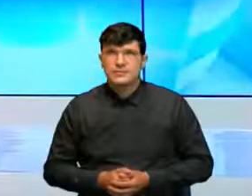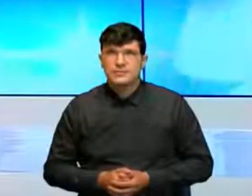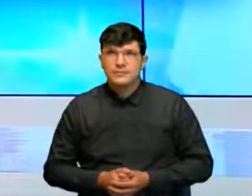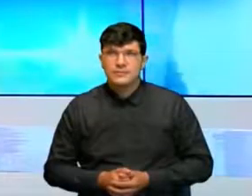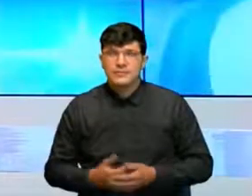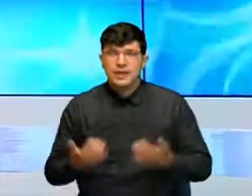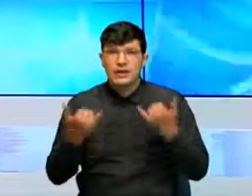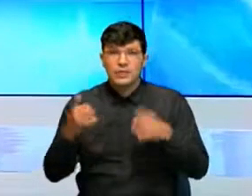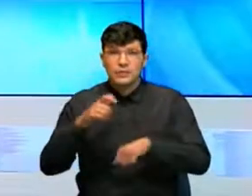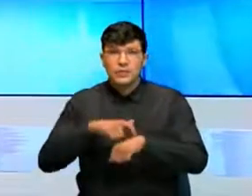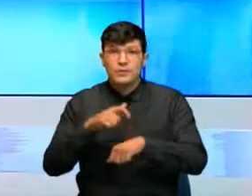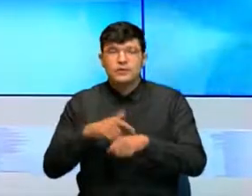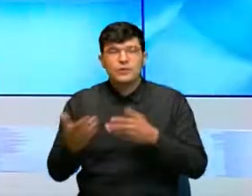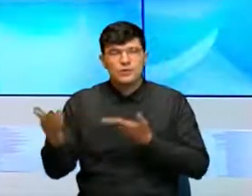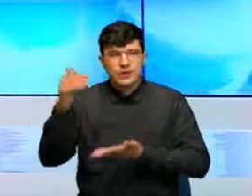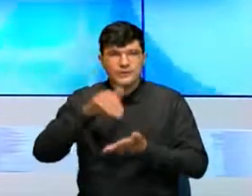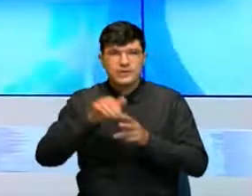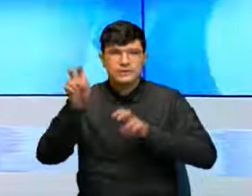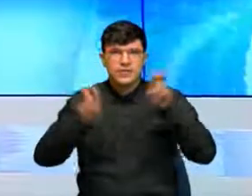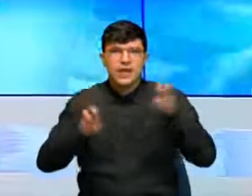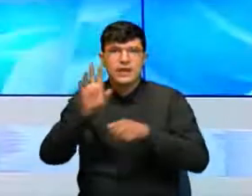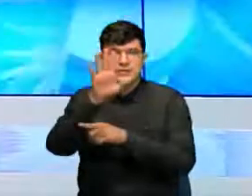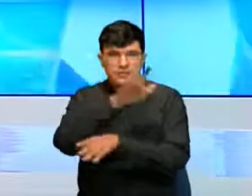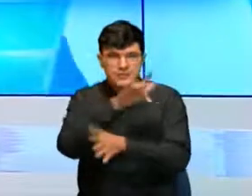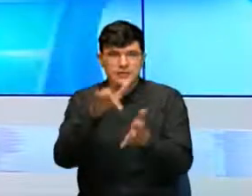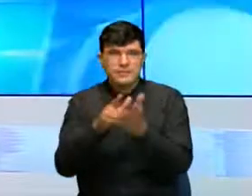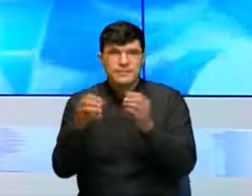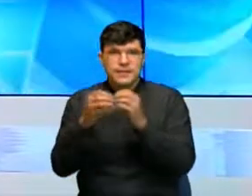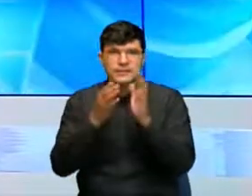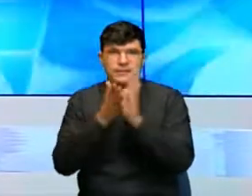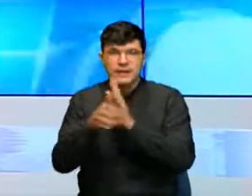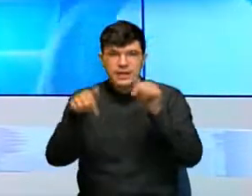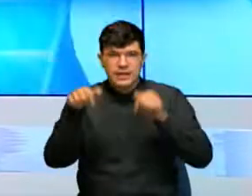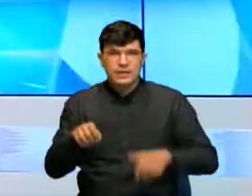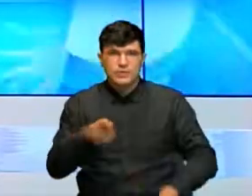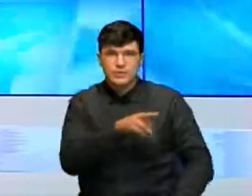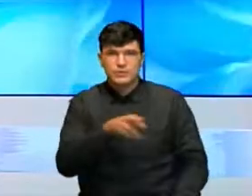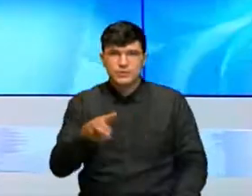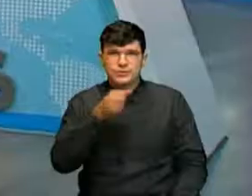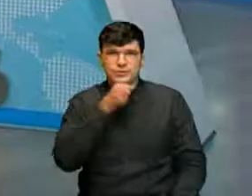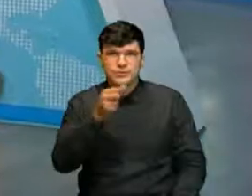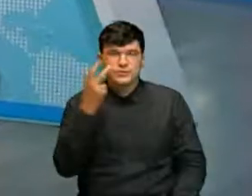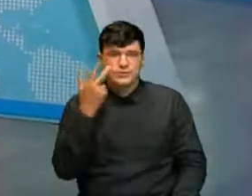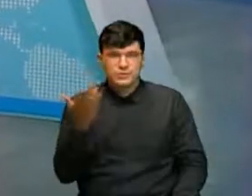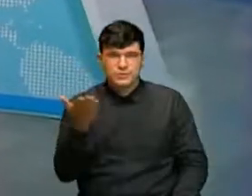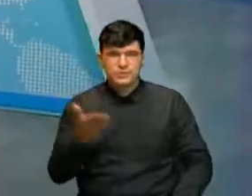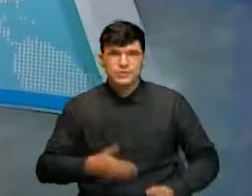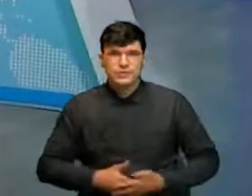Es el momento de hacer una nueva pausa, pero ya continuamos con más información en Oriente Noticias.